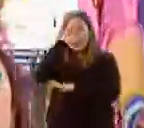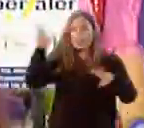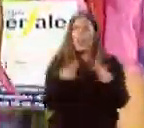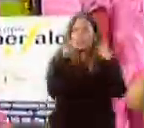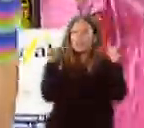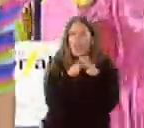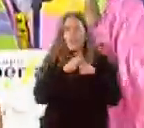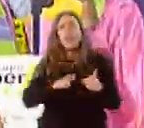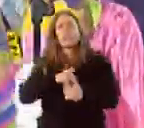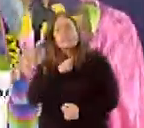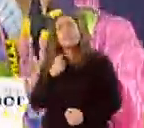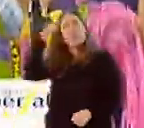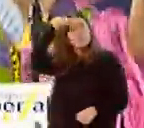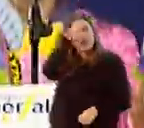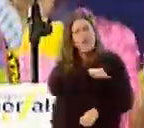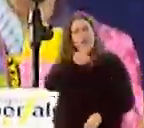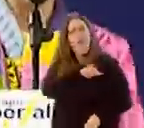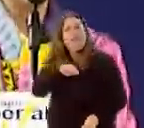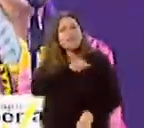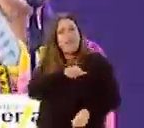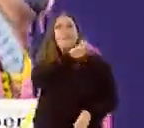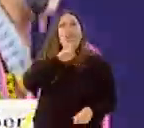una ética moral